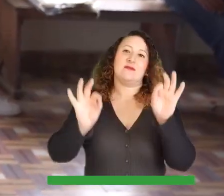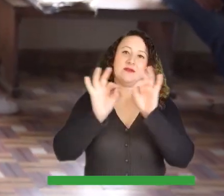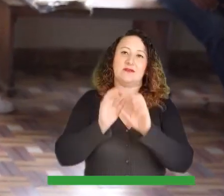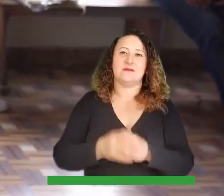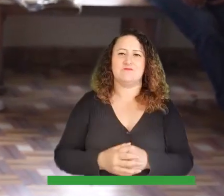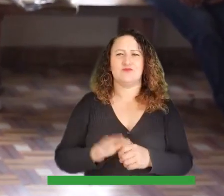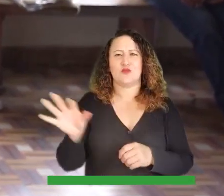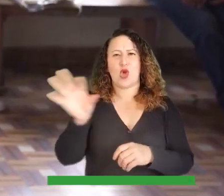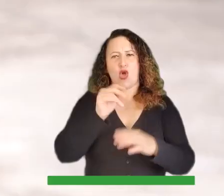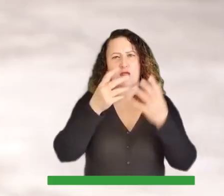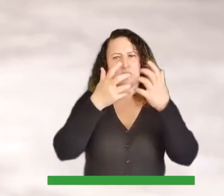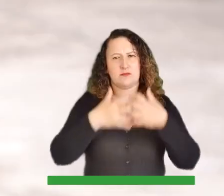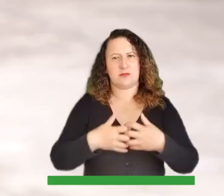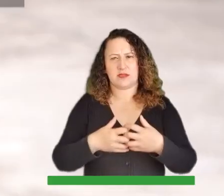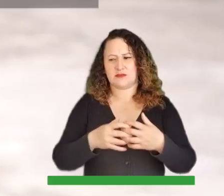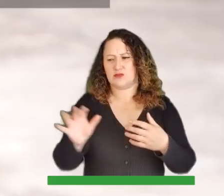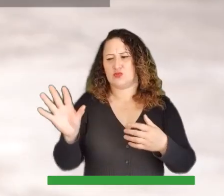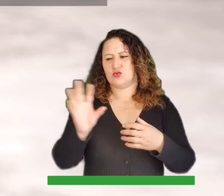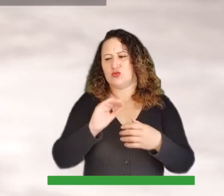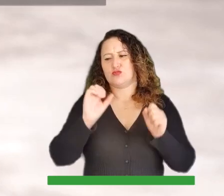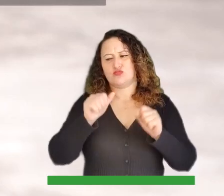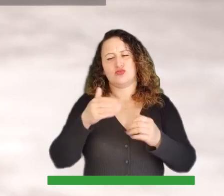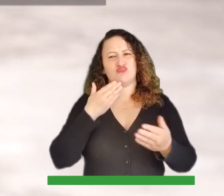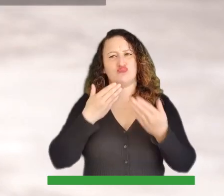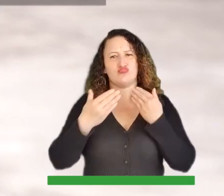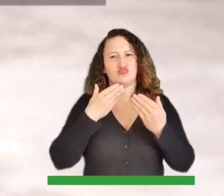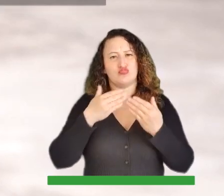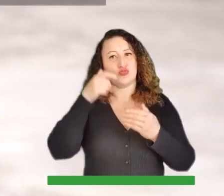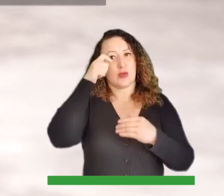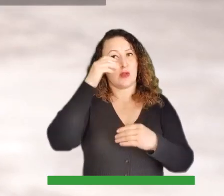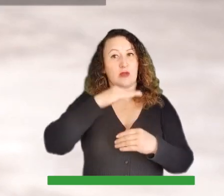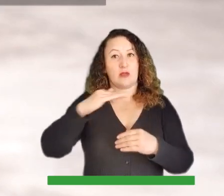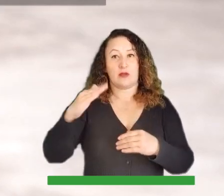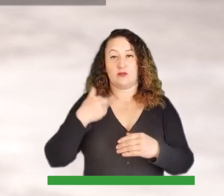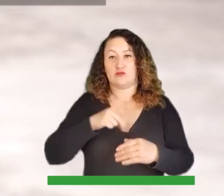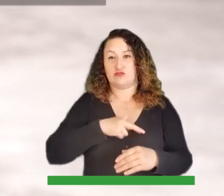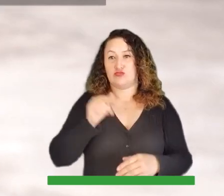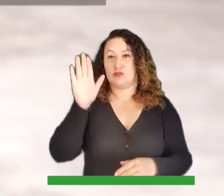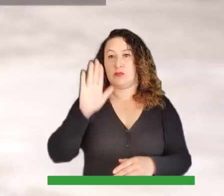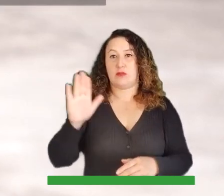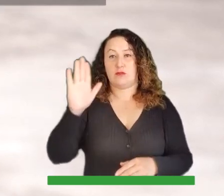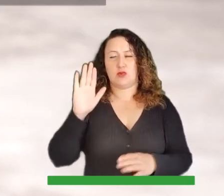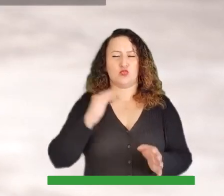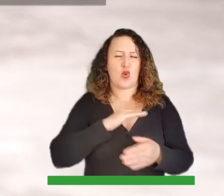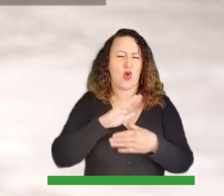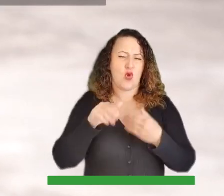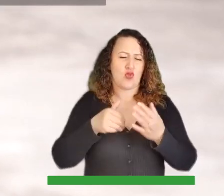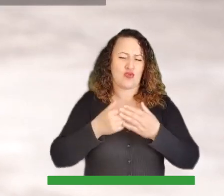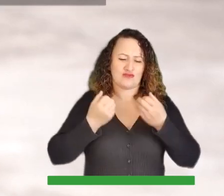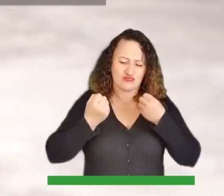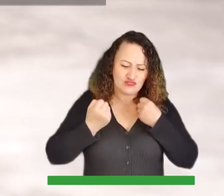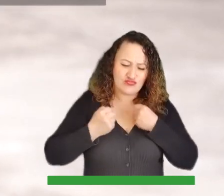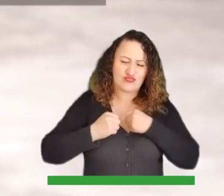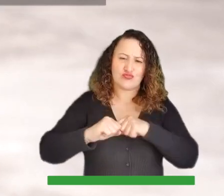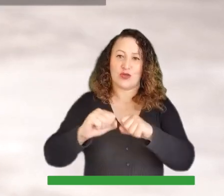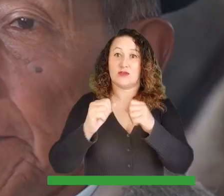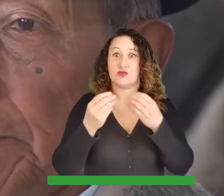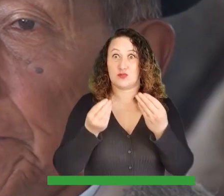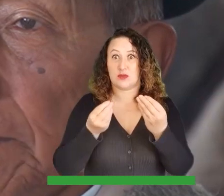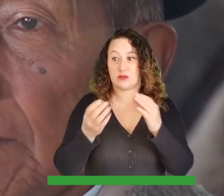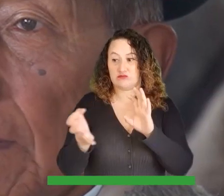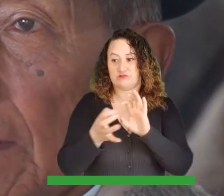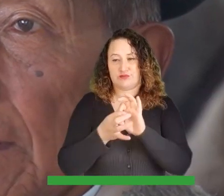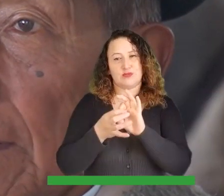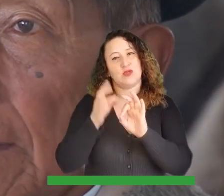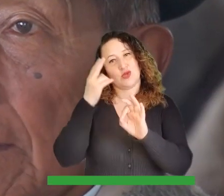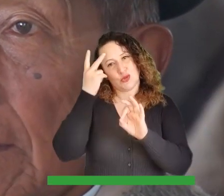todas las empresas del sector formal que puede confiar en el ganadero de nuestro departamento, que está haciendo todos los esfuerzos pertinentes de